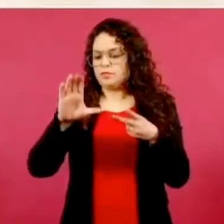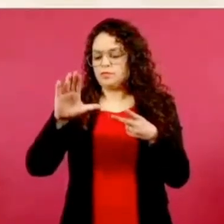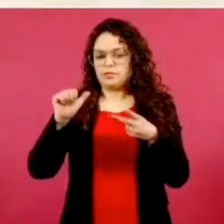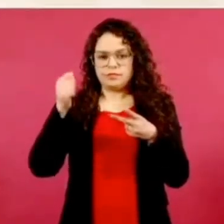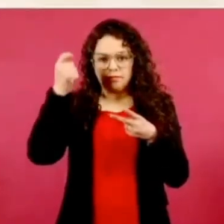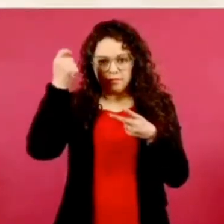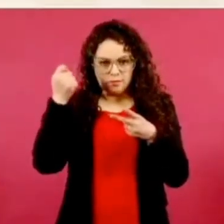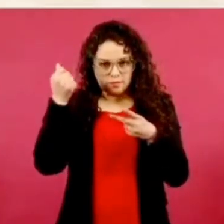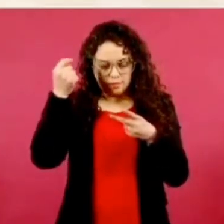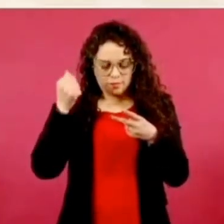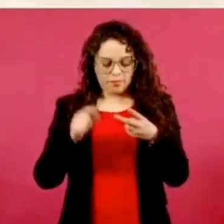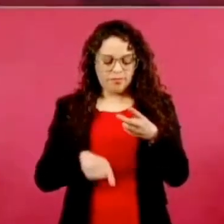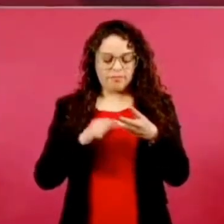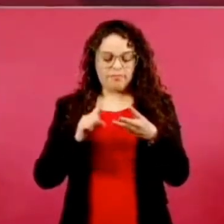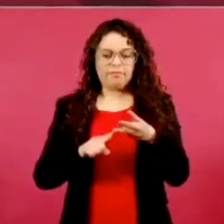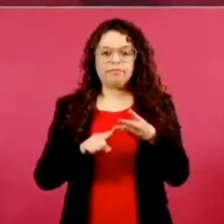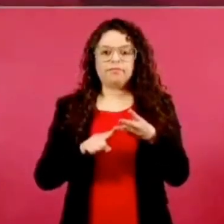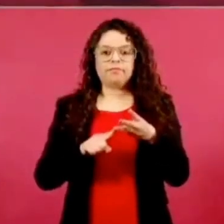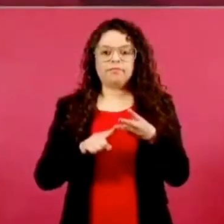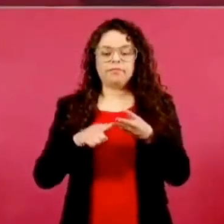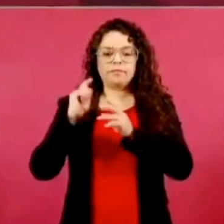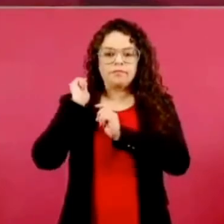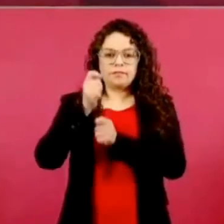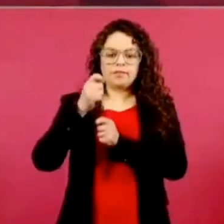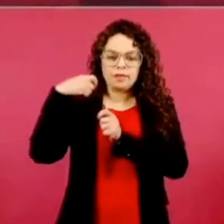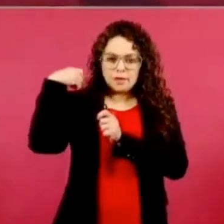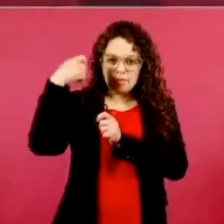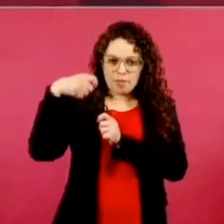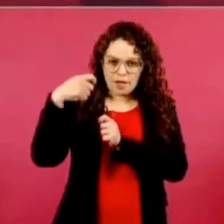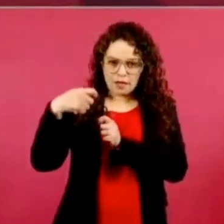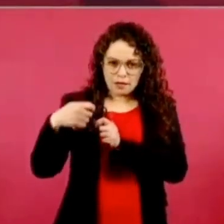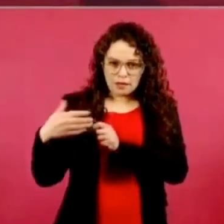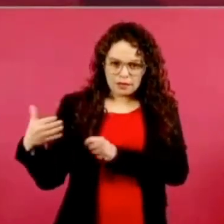a campesinos, a pescadores, a trabajadores.